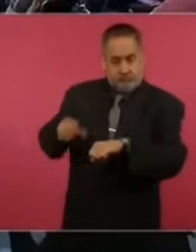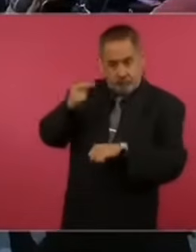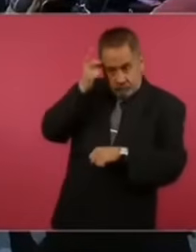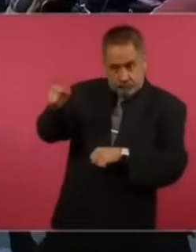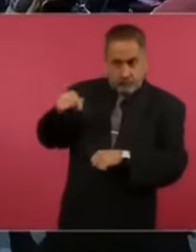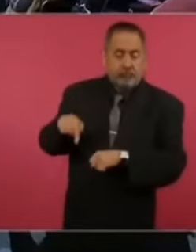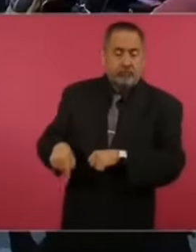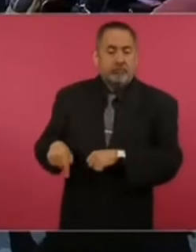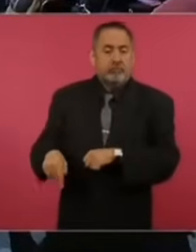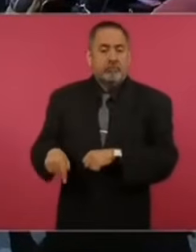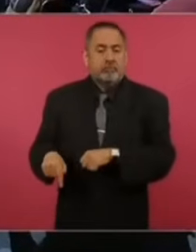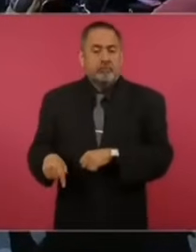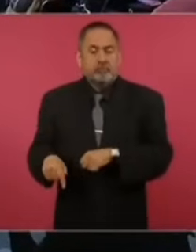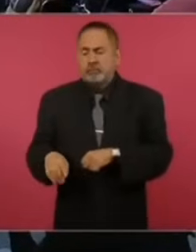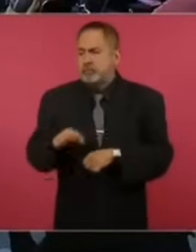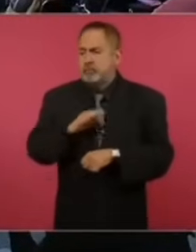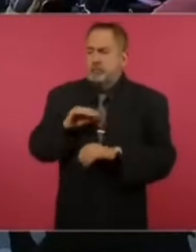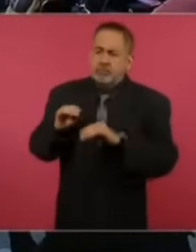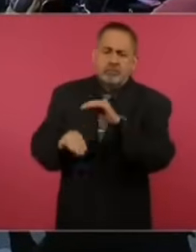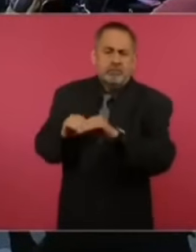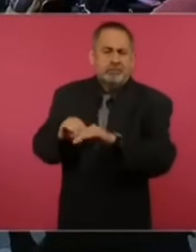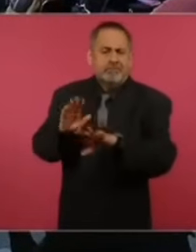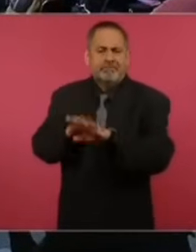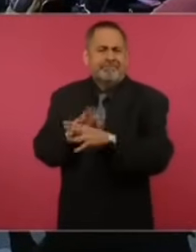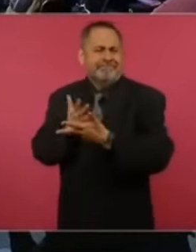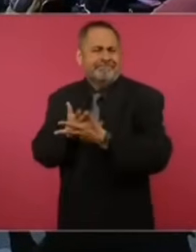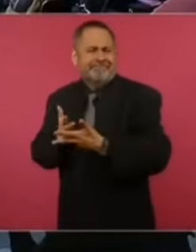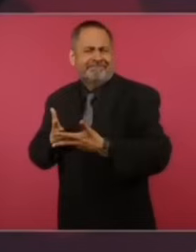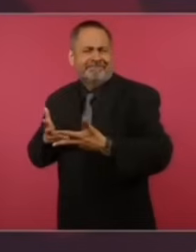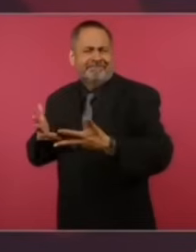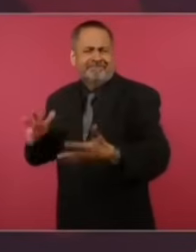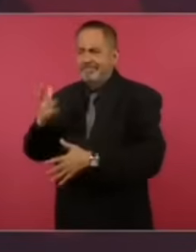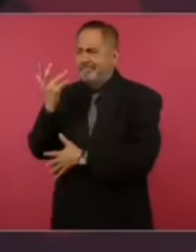nacional y se poda hacer un gran parque natural